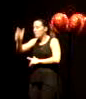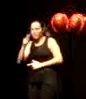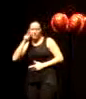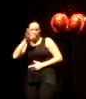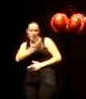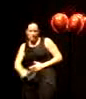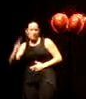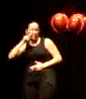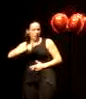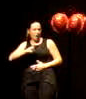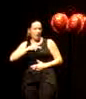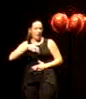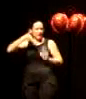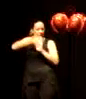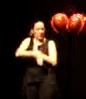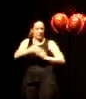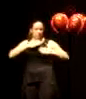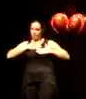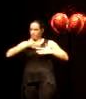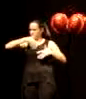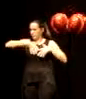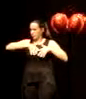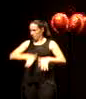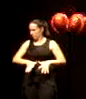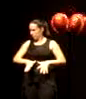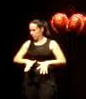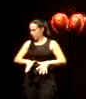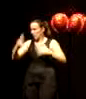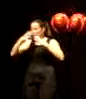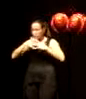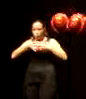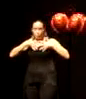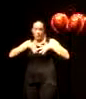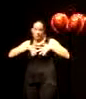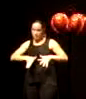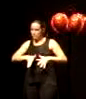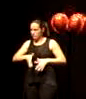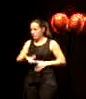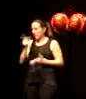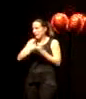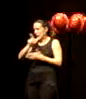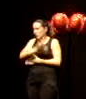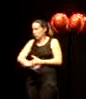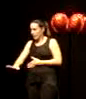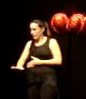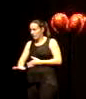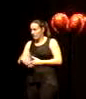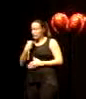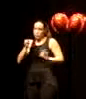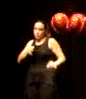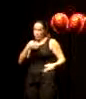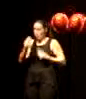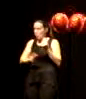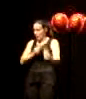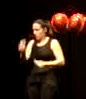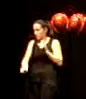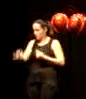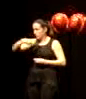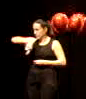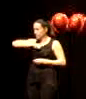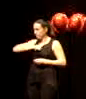niño, también sea capaz de encontrar estructuras de sentido en la literatura infantil. Eso es lo que hacemos. Y en